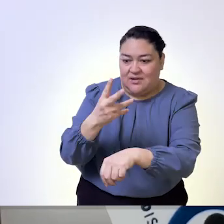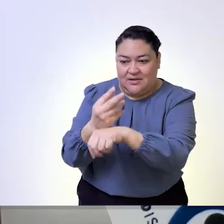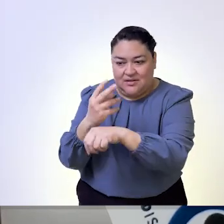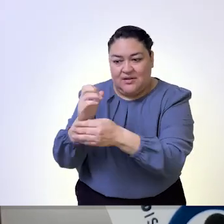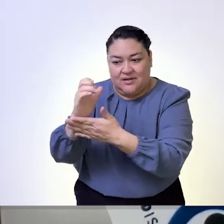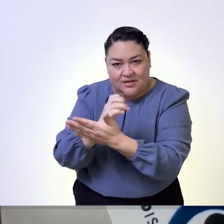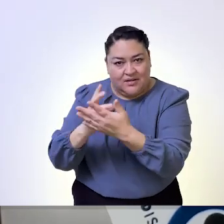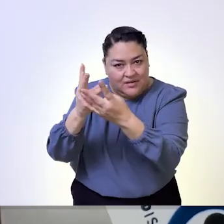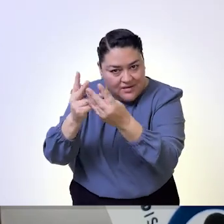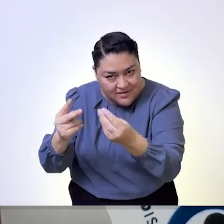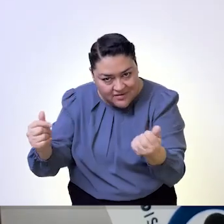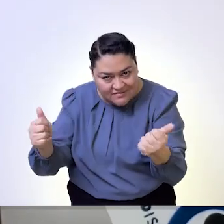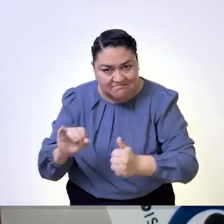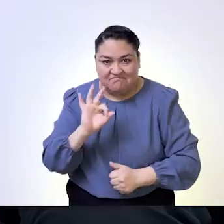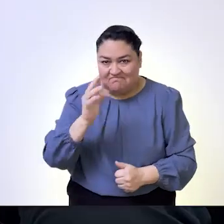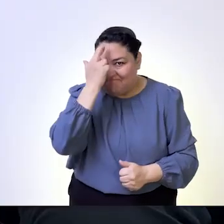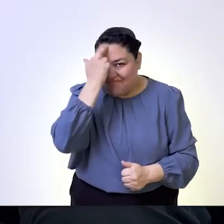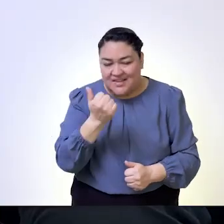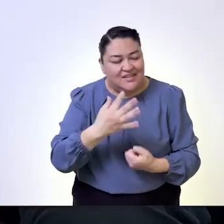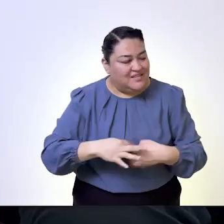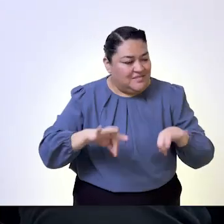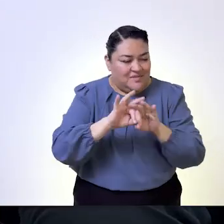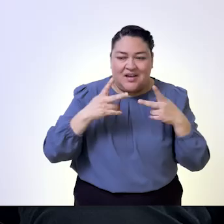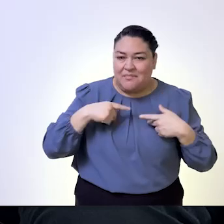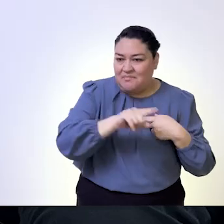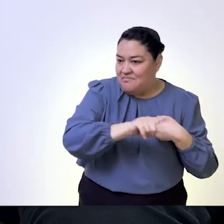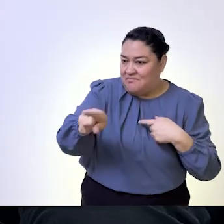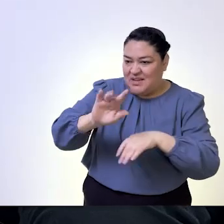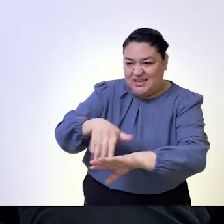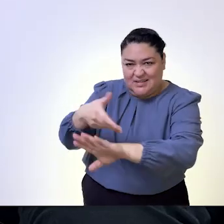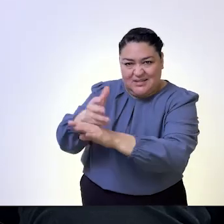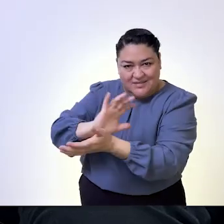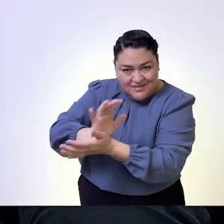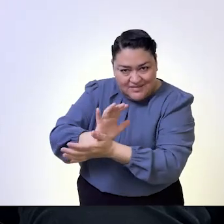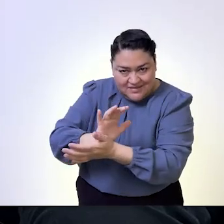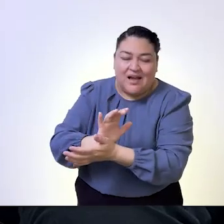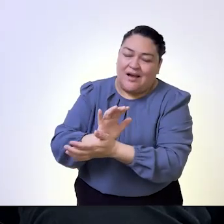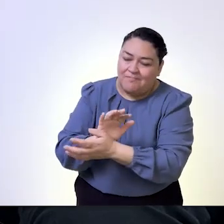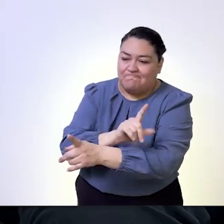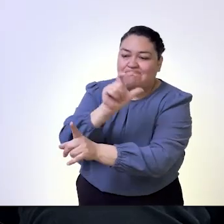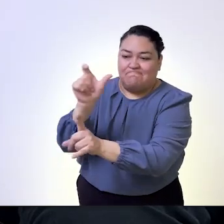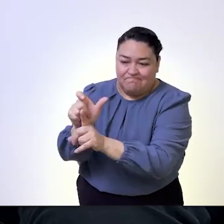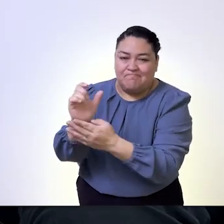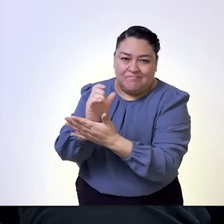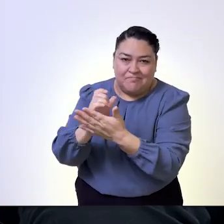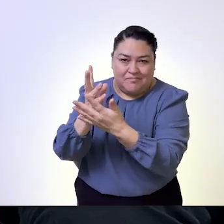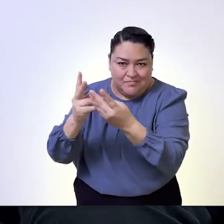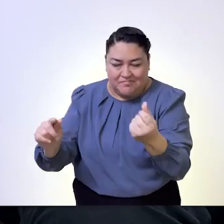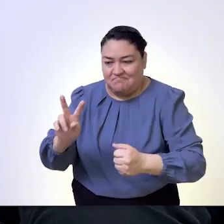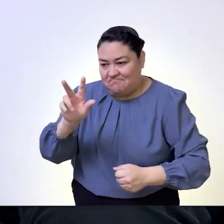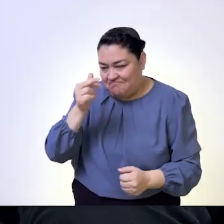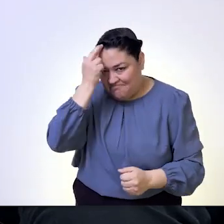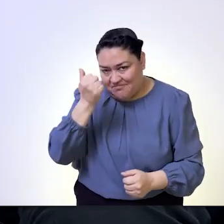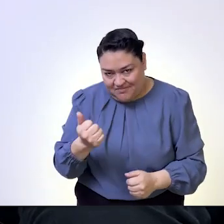modelo reparador y a la necesidad justamente de reparar las violaciones que ocasiona el derecho a la igualdad y no